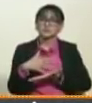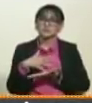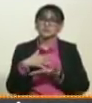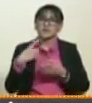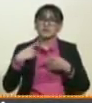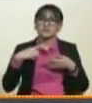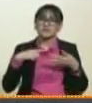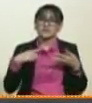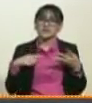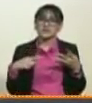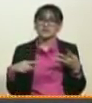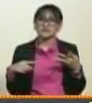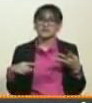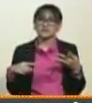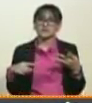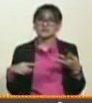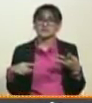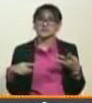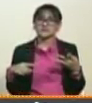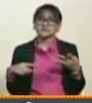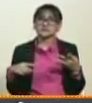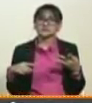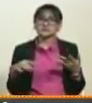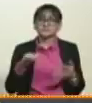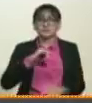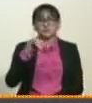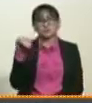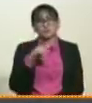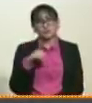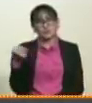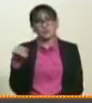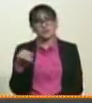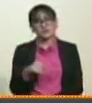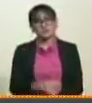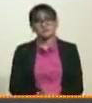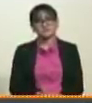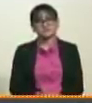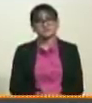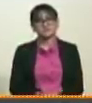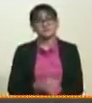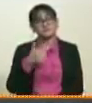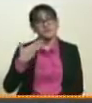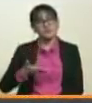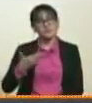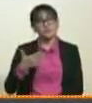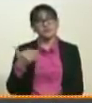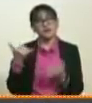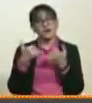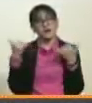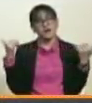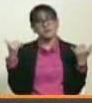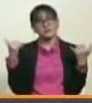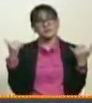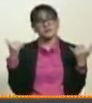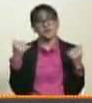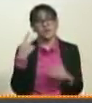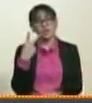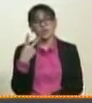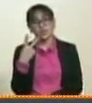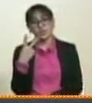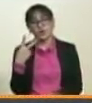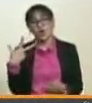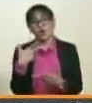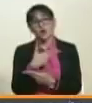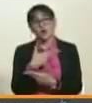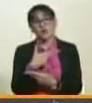diferentes partes de la geografía zuliana igualmente lo más importante el cable sub lacustre dos cortes que nos